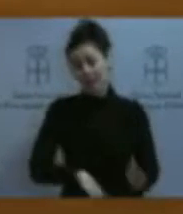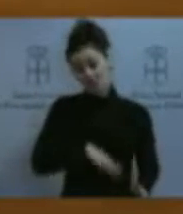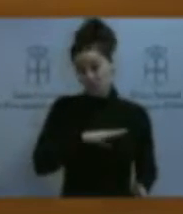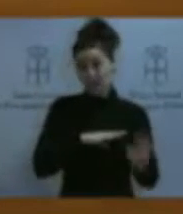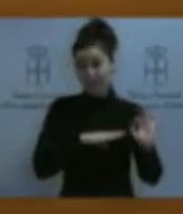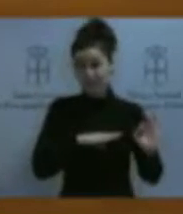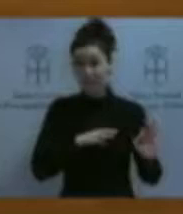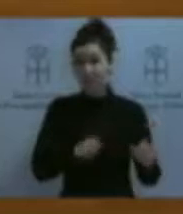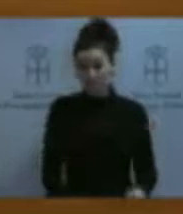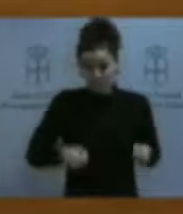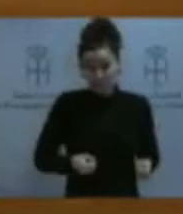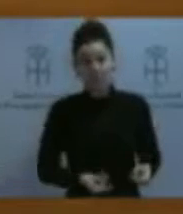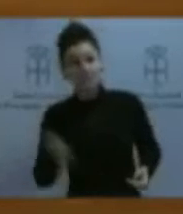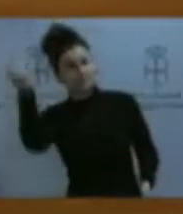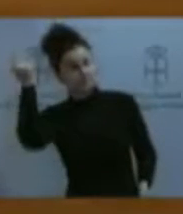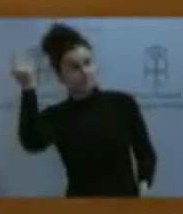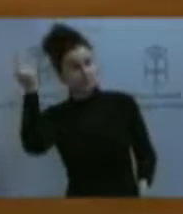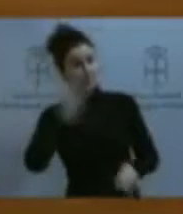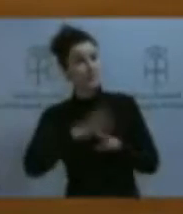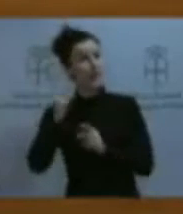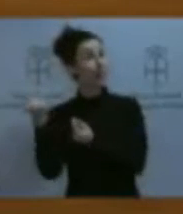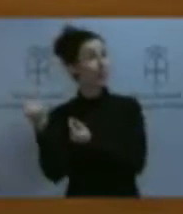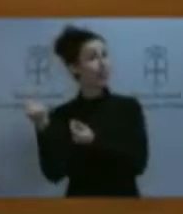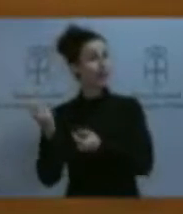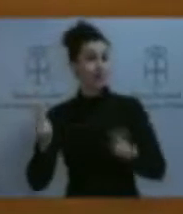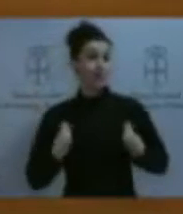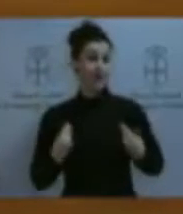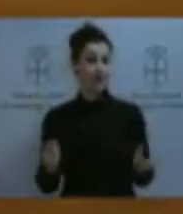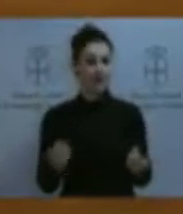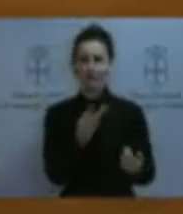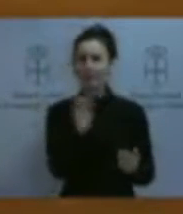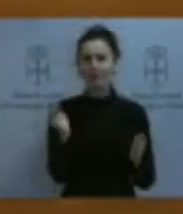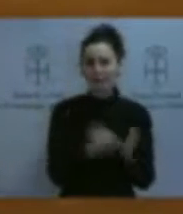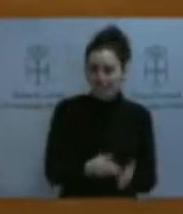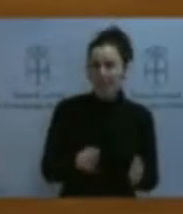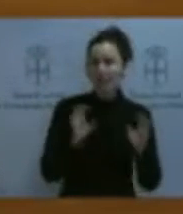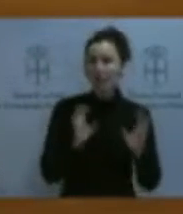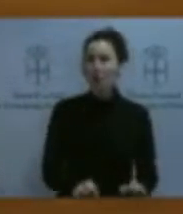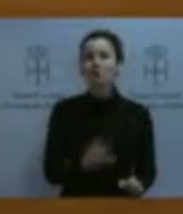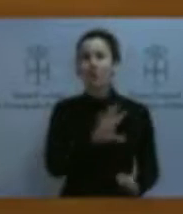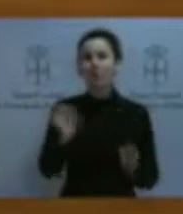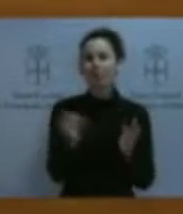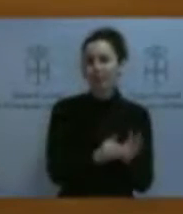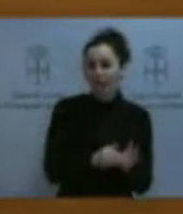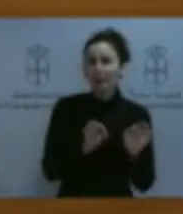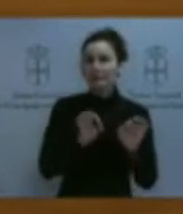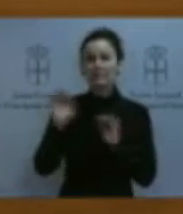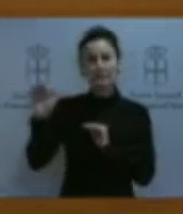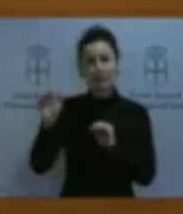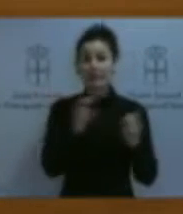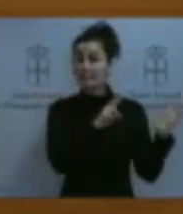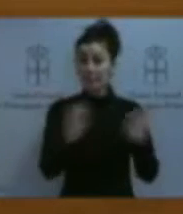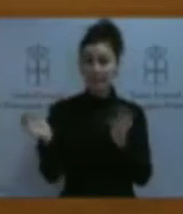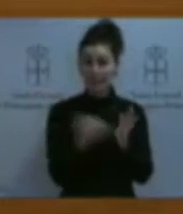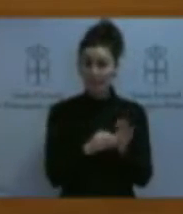otros lugares, ¿no? 30.000, entre 30 y 50.000 en el extranjero, 70.000 en otros puntos del territorio español, ¿no?